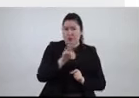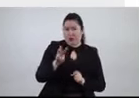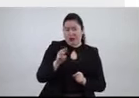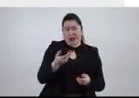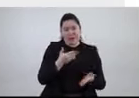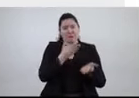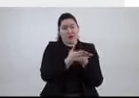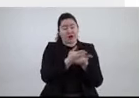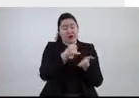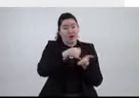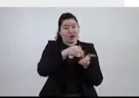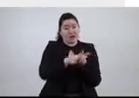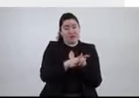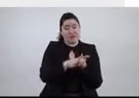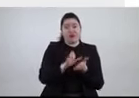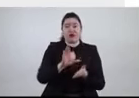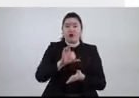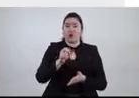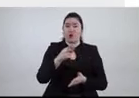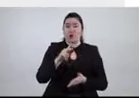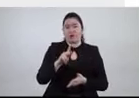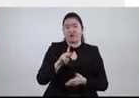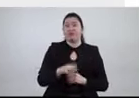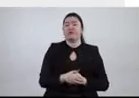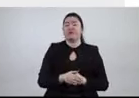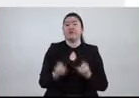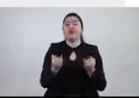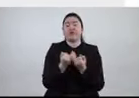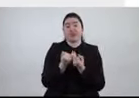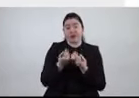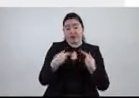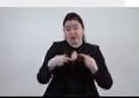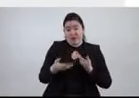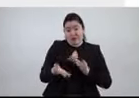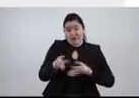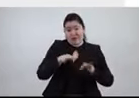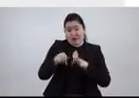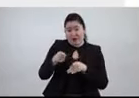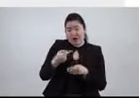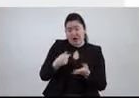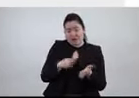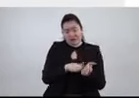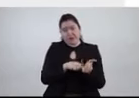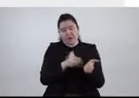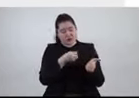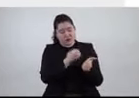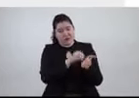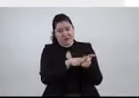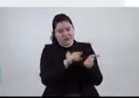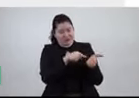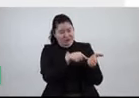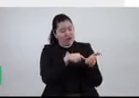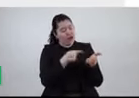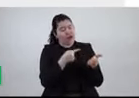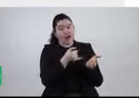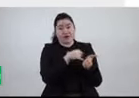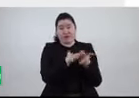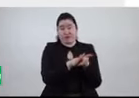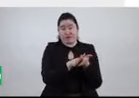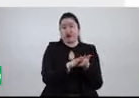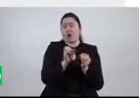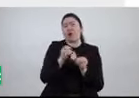día de nuestra cita. Ese día, los servidores de la Nación y los de la ciudad, a la hora que entremos, nos van a pedir ver nuestra cita, impresa de preferencia, y si no en el